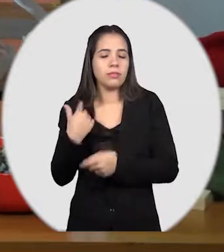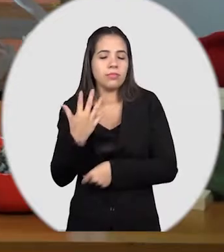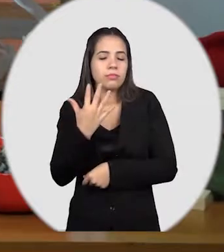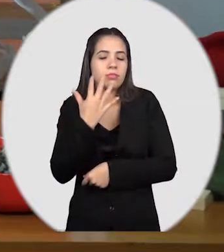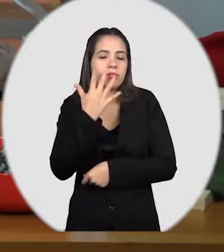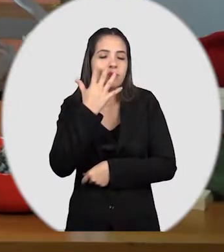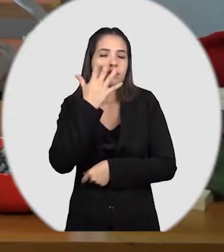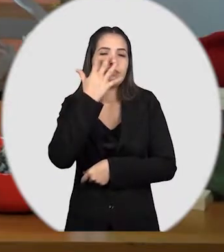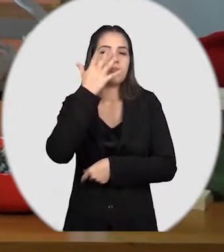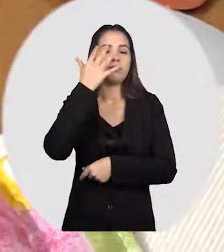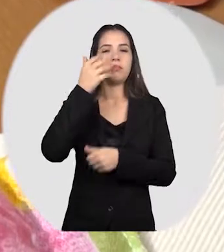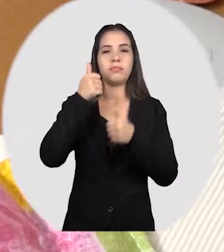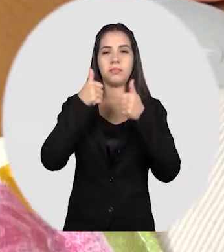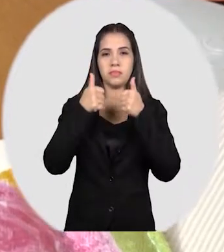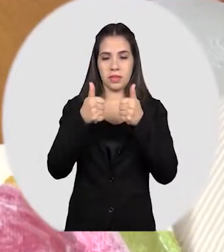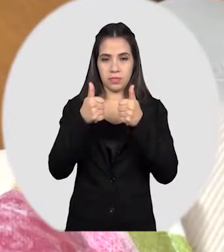vez.